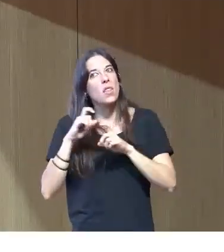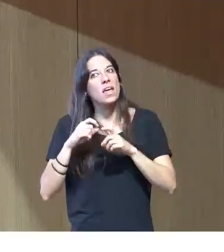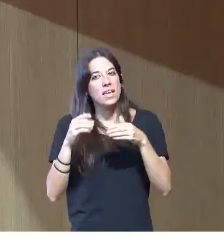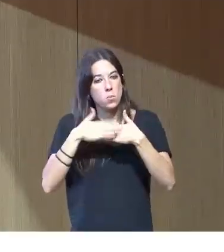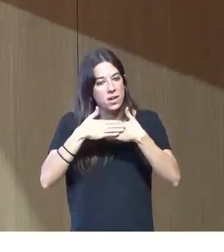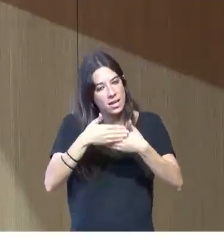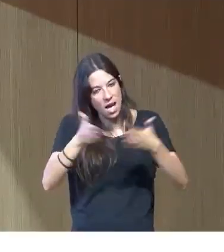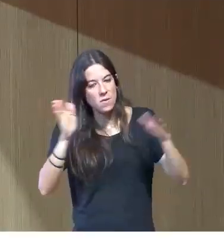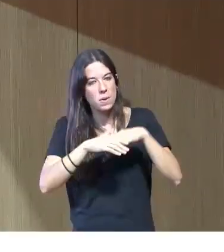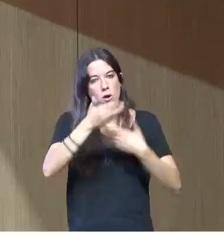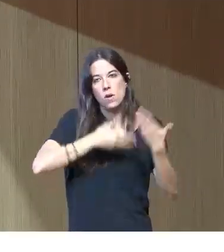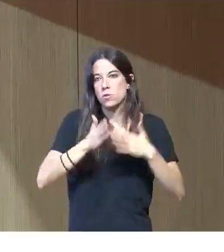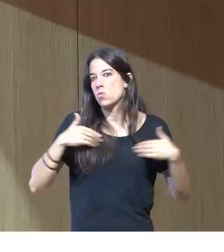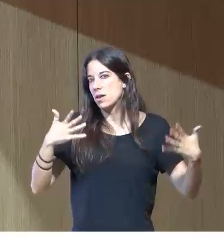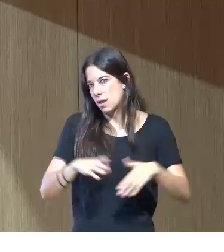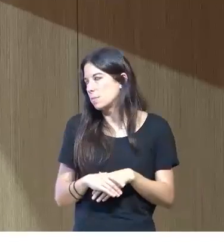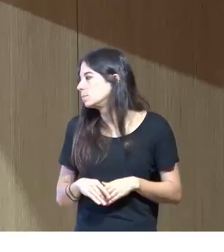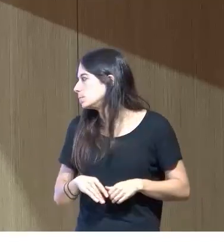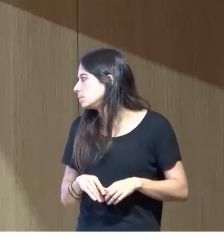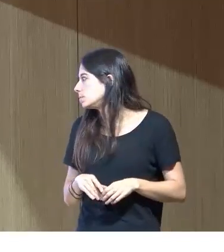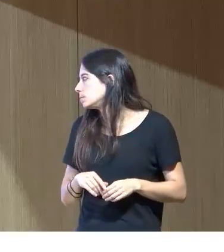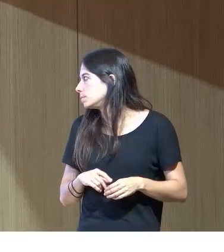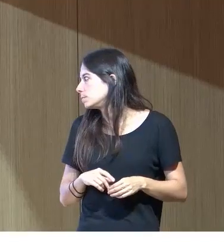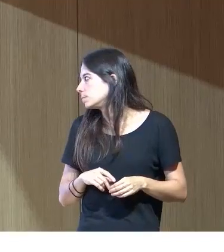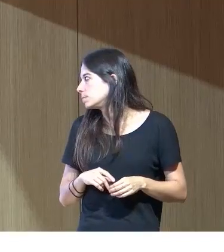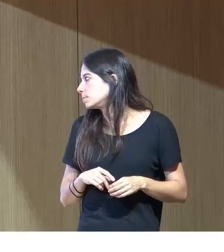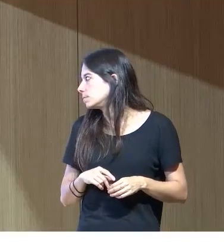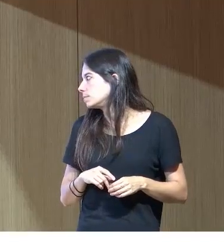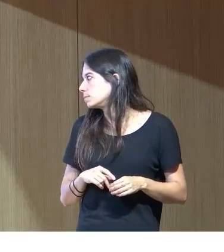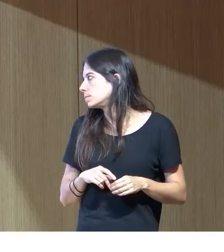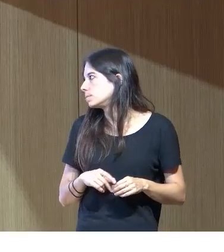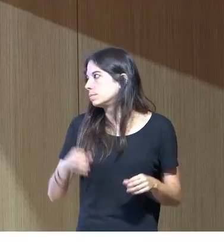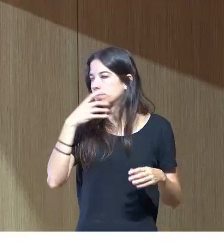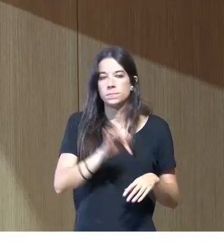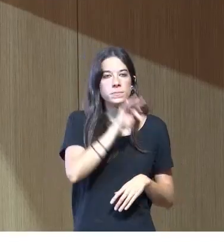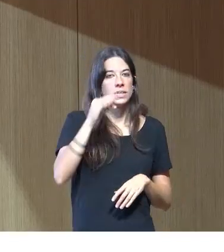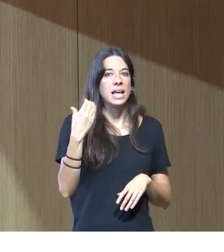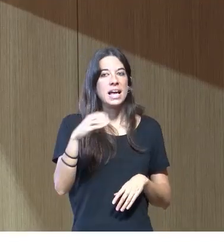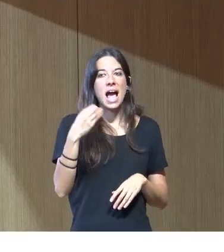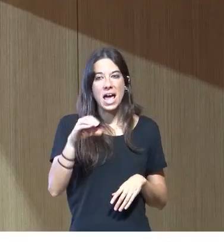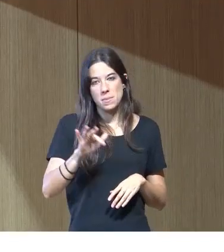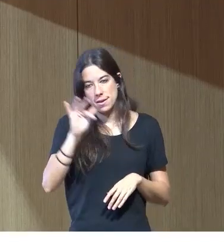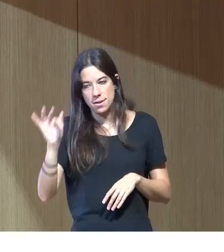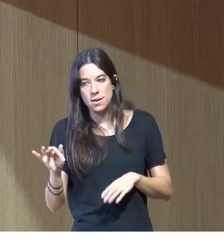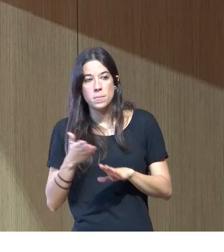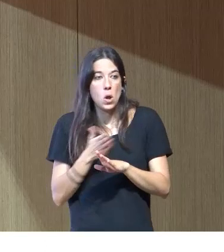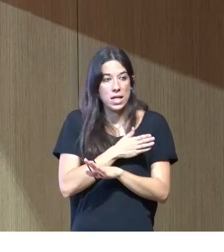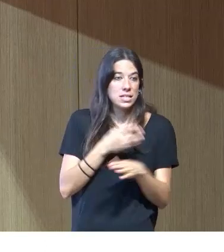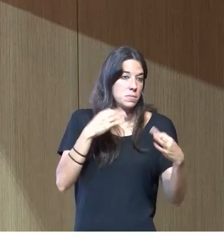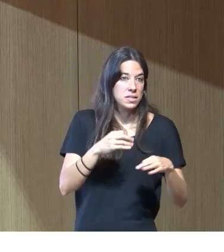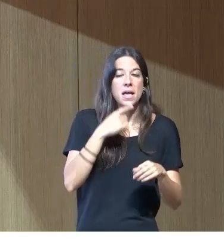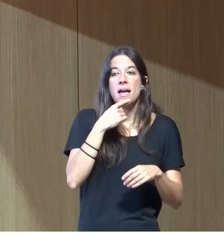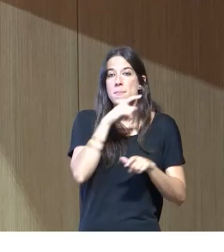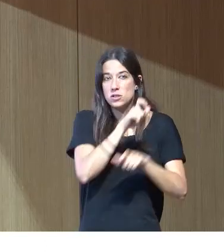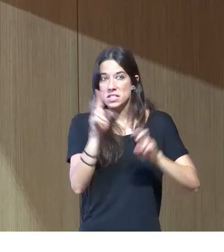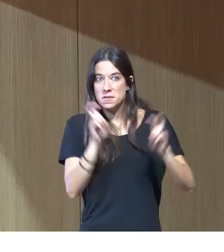colaboración presente y futuro Bueno pues le voy a dar la palabra Carmen simplemente dar las gracias a los que nos acompañáis aquí en